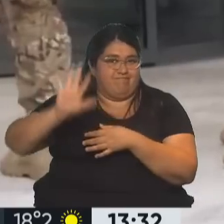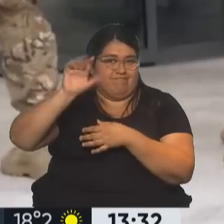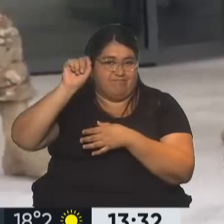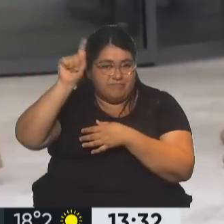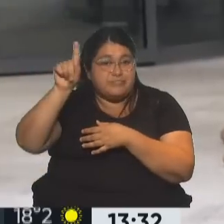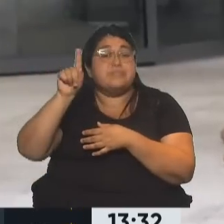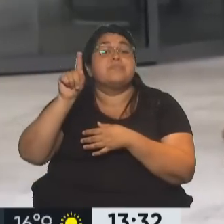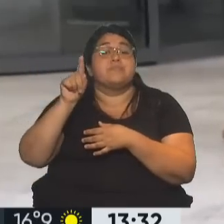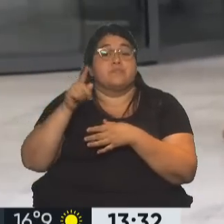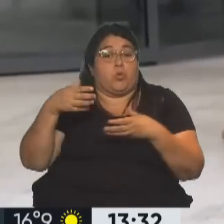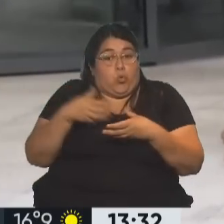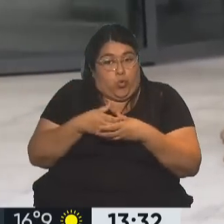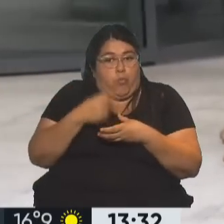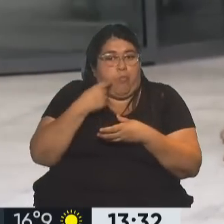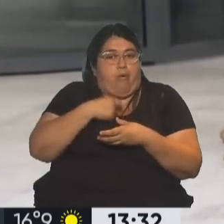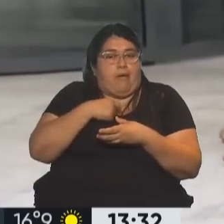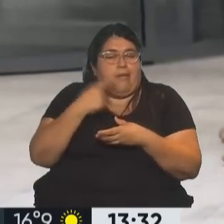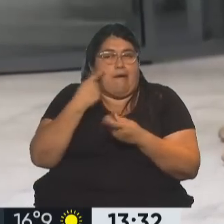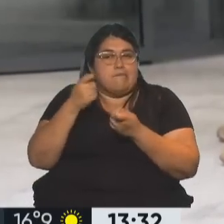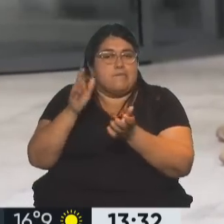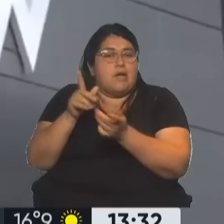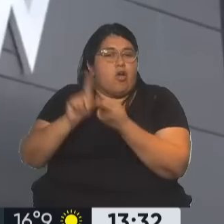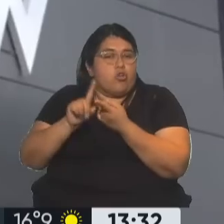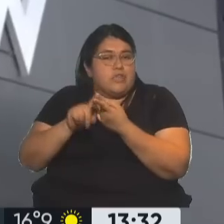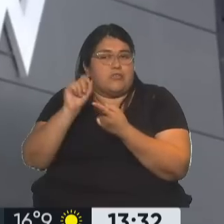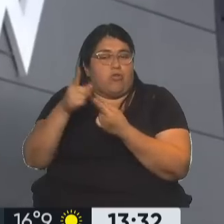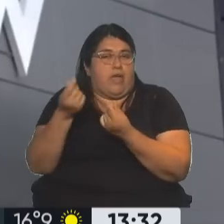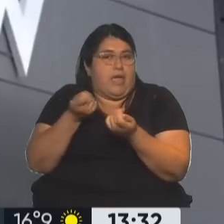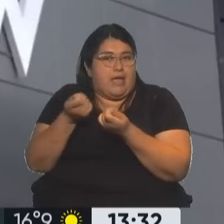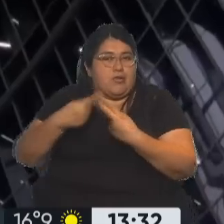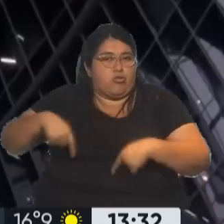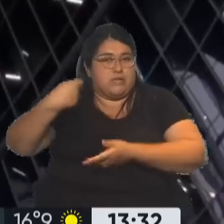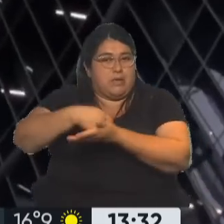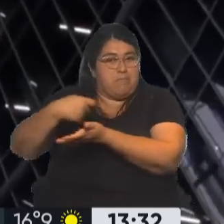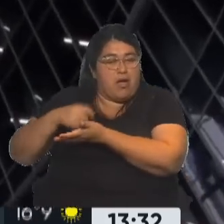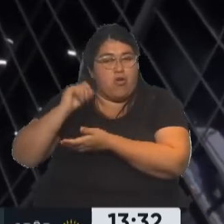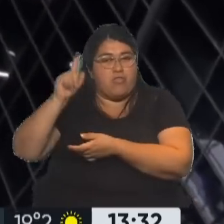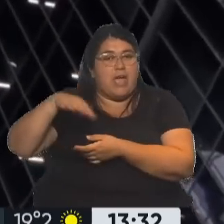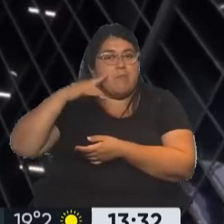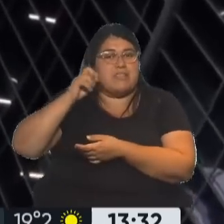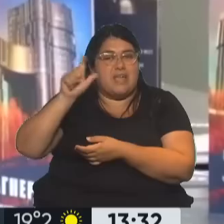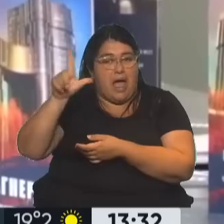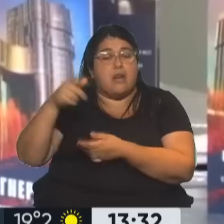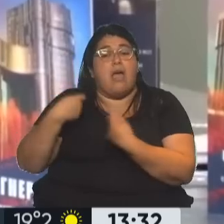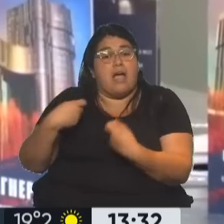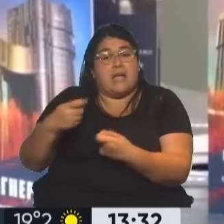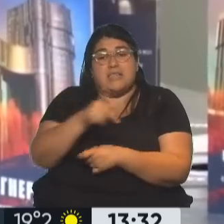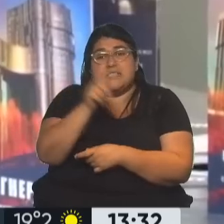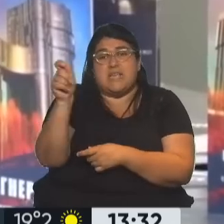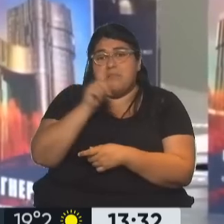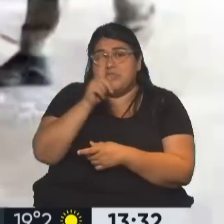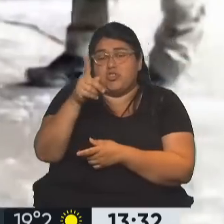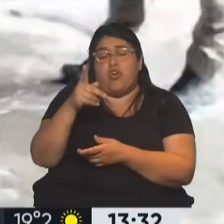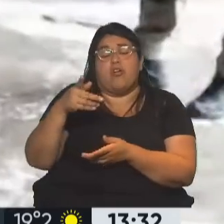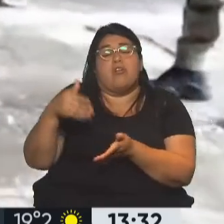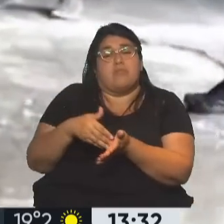que Prigozhin se habría asegurado contratos de minería con los que financia las actividades de su milicia, que gasta unos $100 millones